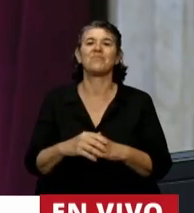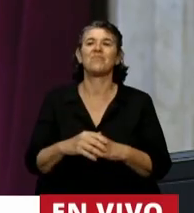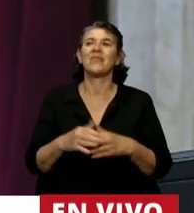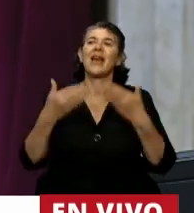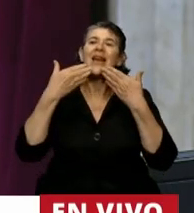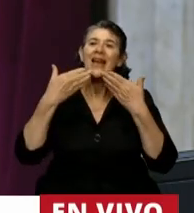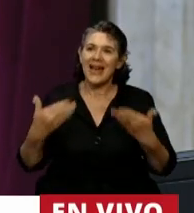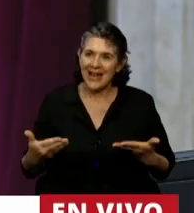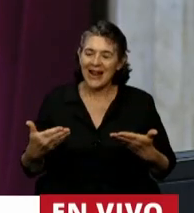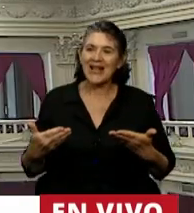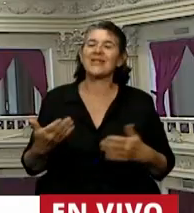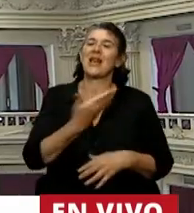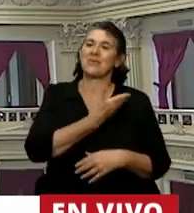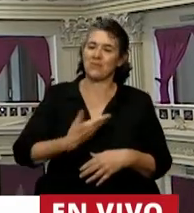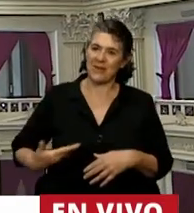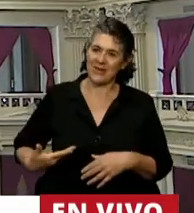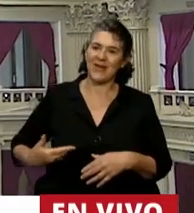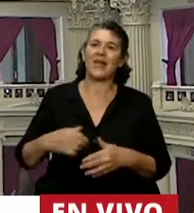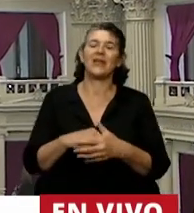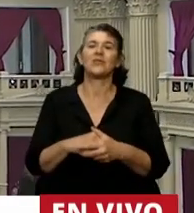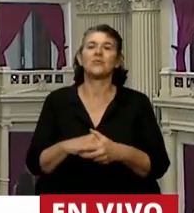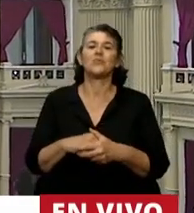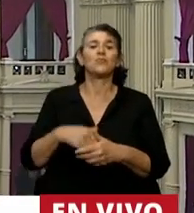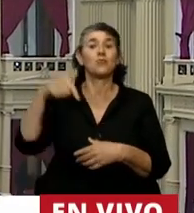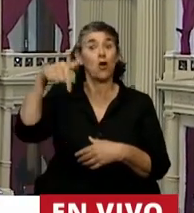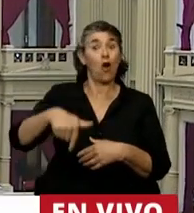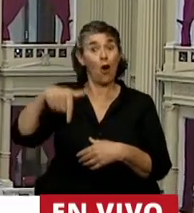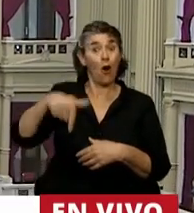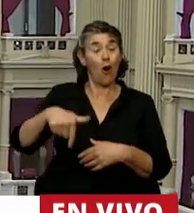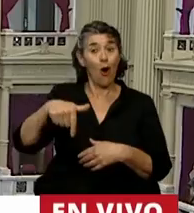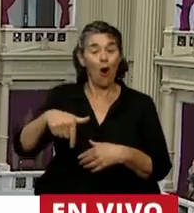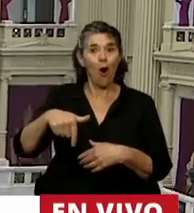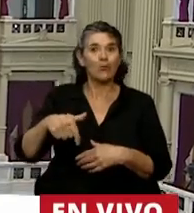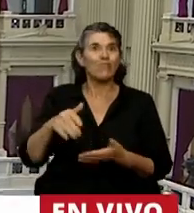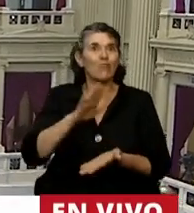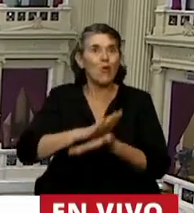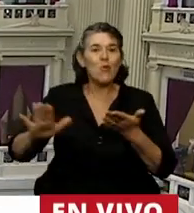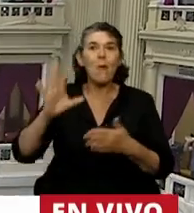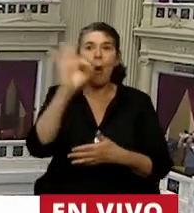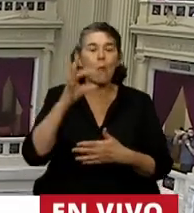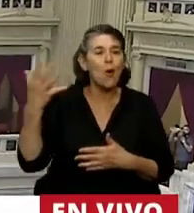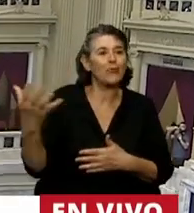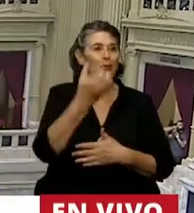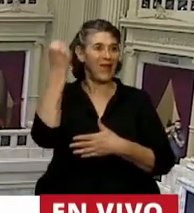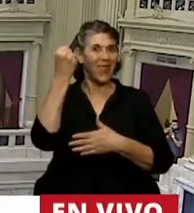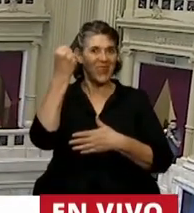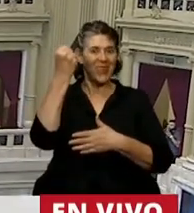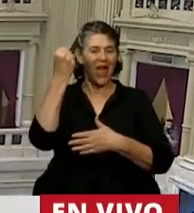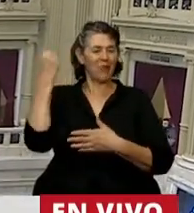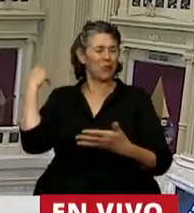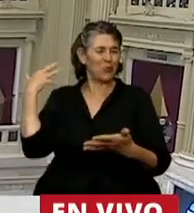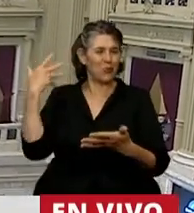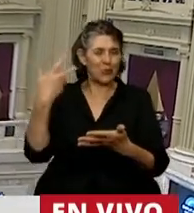Gracias, señor presidente. Bueno, hoy estamos ante una nueva oportunidad histórica, luego